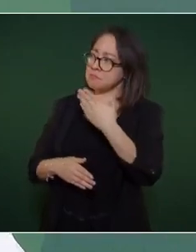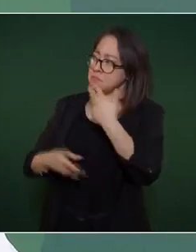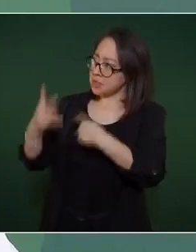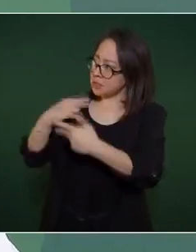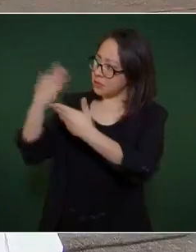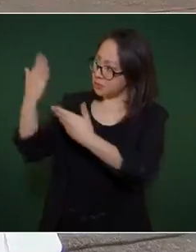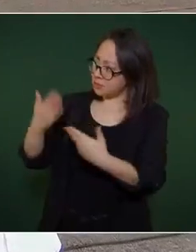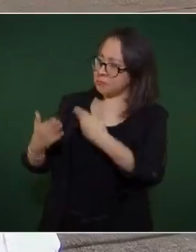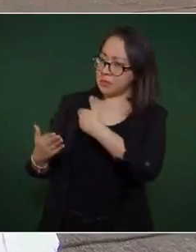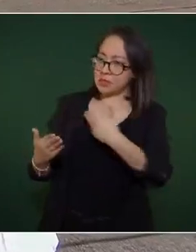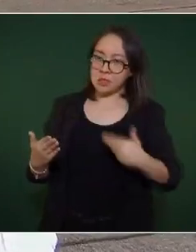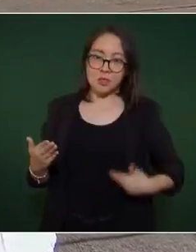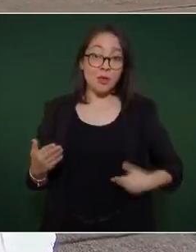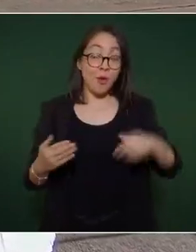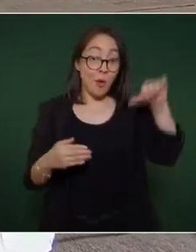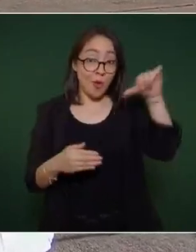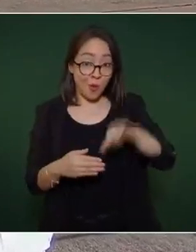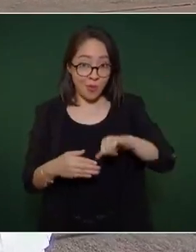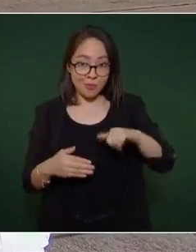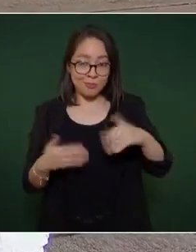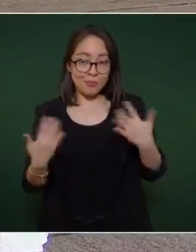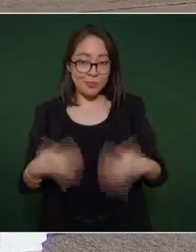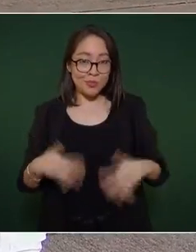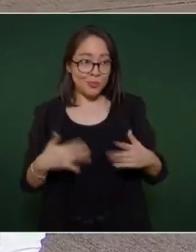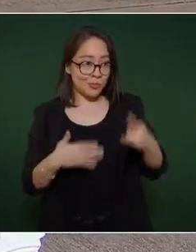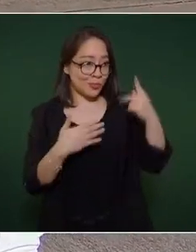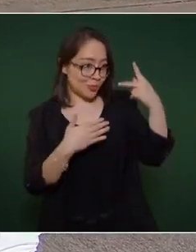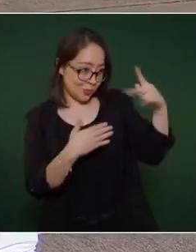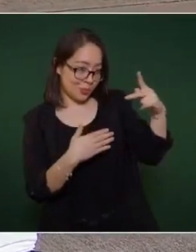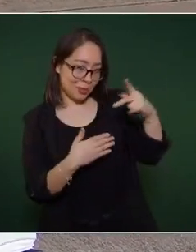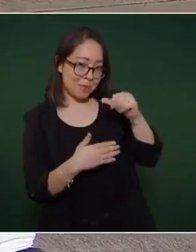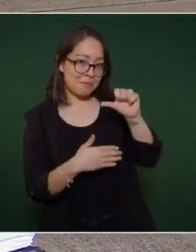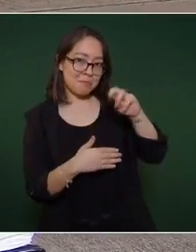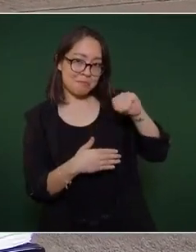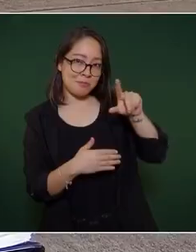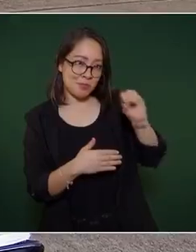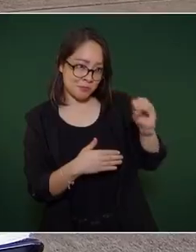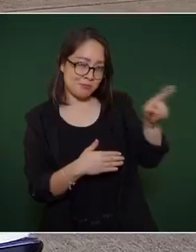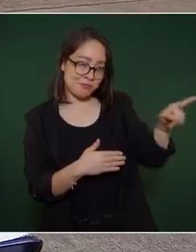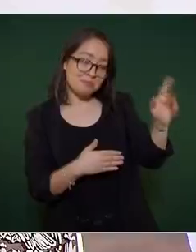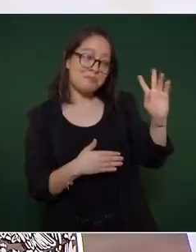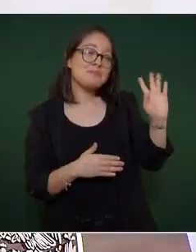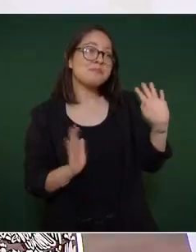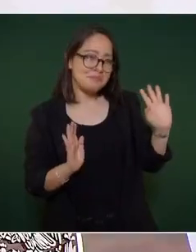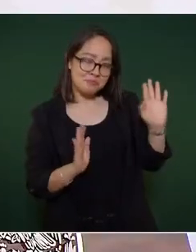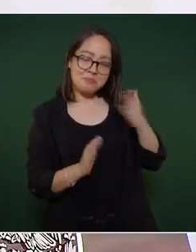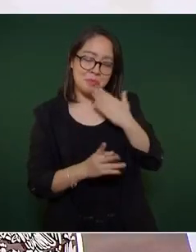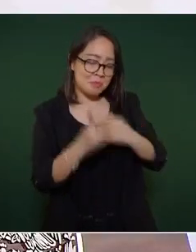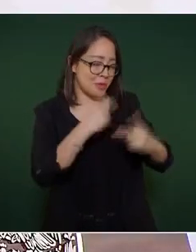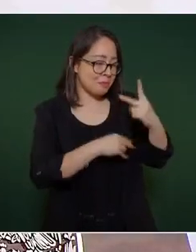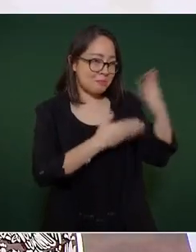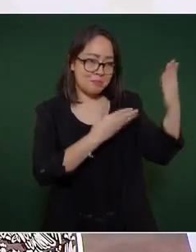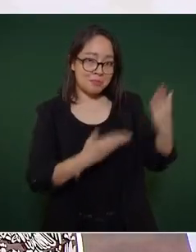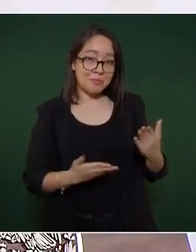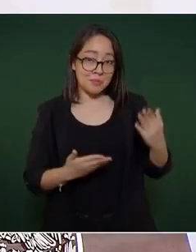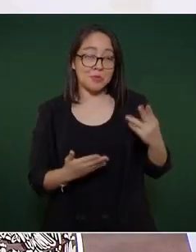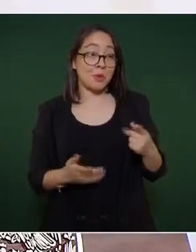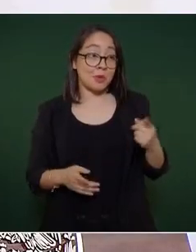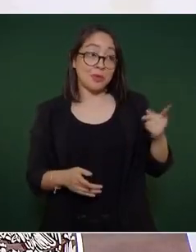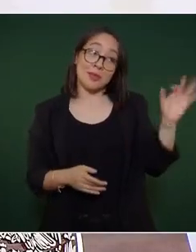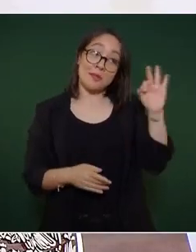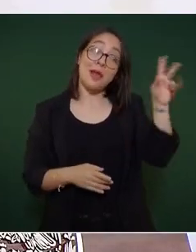a usted, porque quizás no me lo va a permitir de decir y me lo va a reprochar después. Para